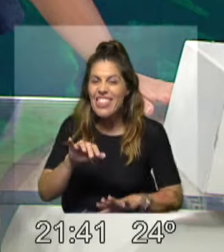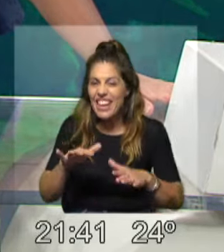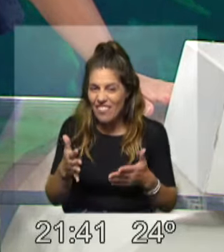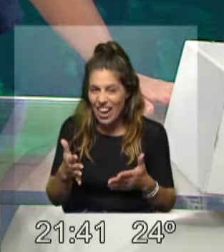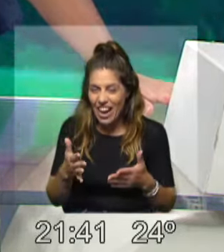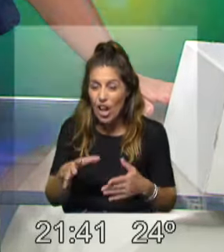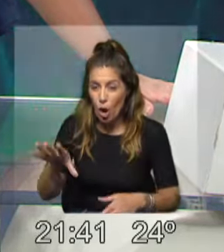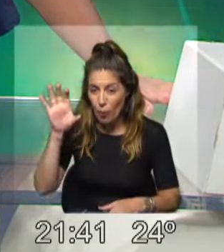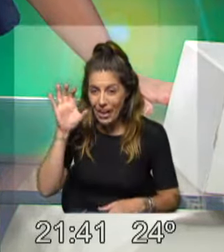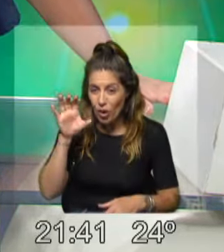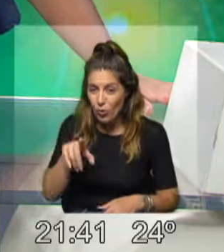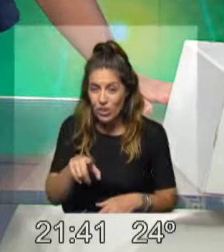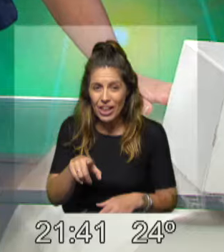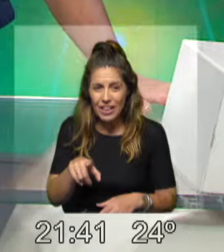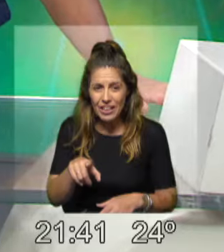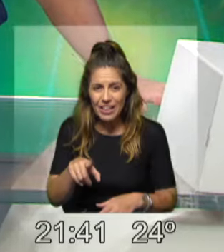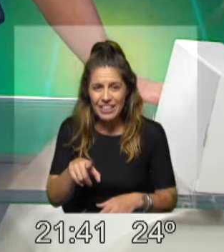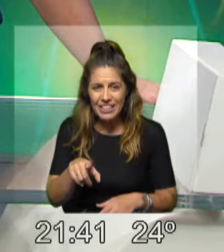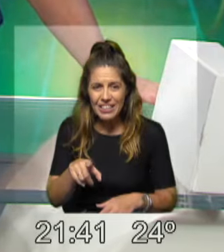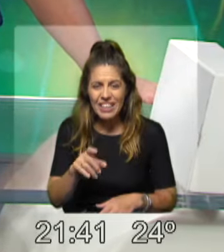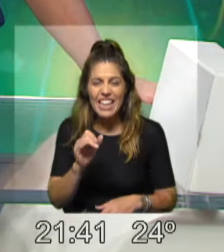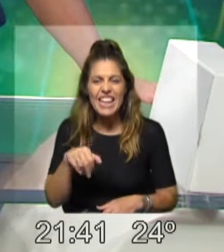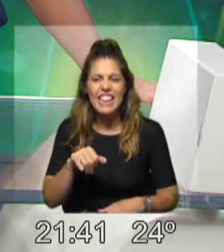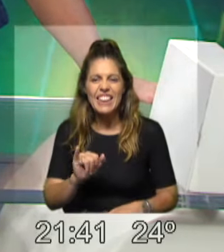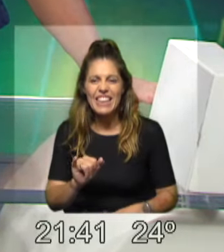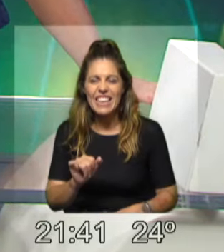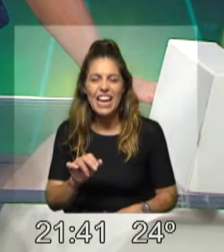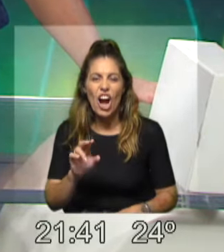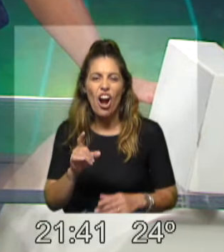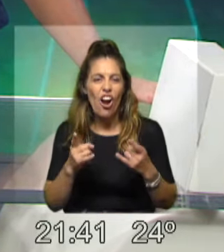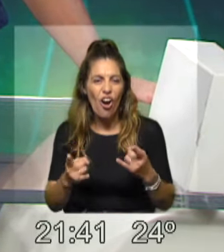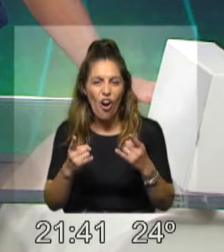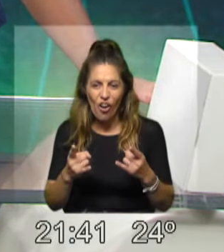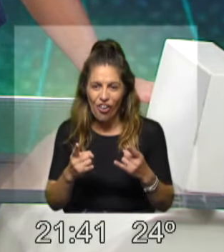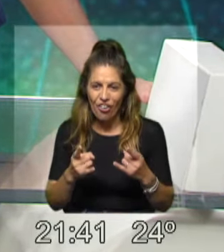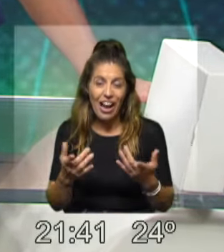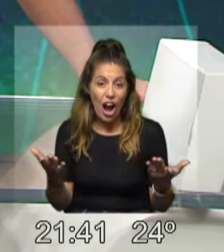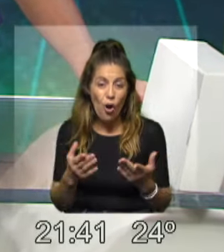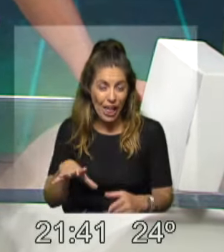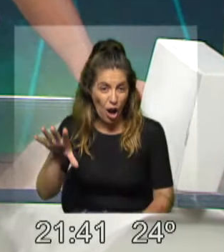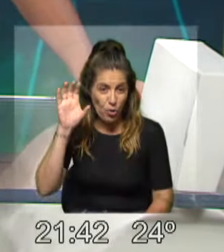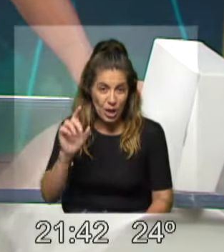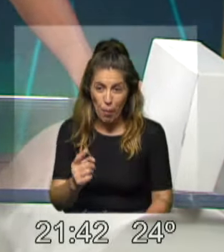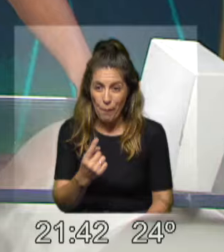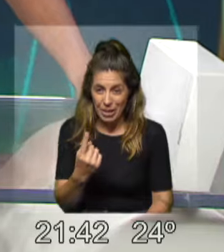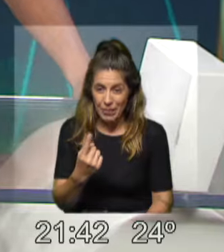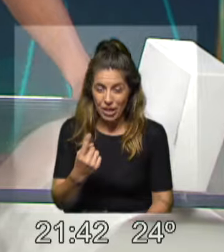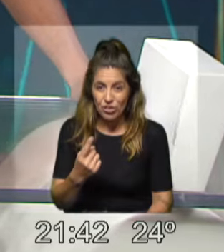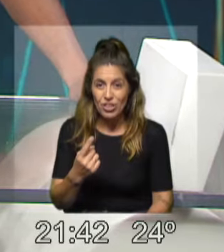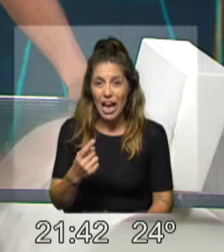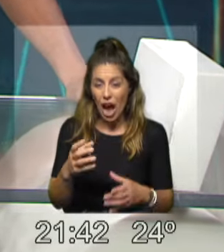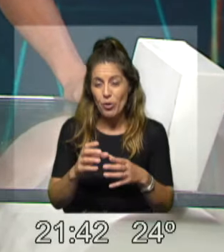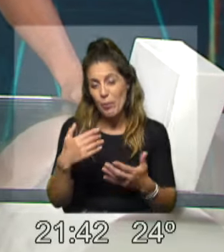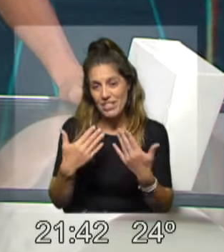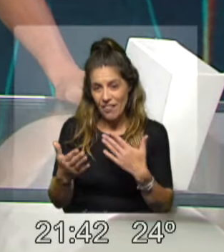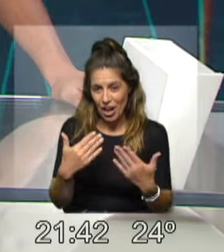que lo van a escuchar, les digo que él se denomina como indie rock alternativo. Así que si les parece, escuchamos primero Otra Gente y después